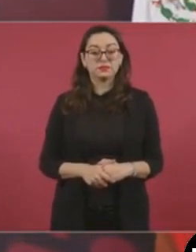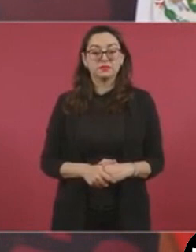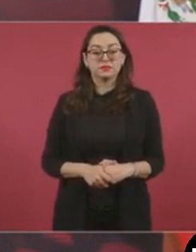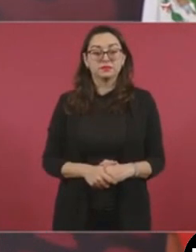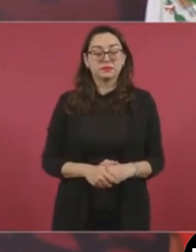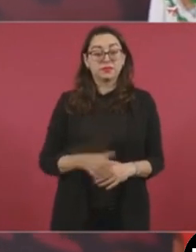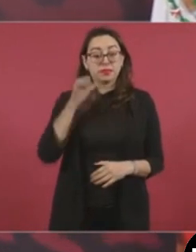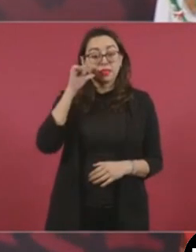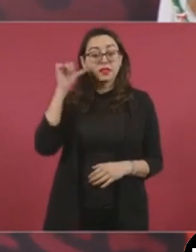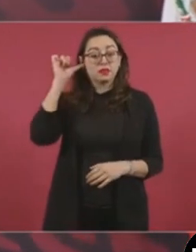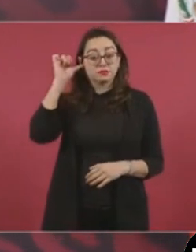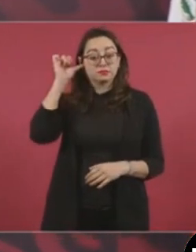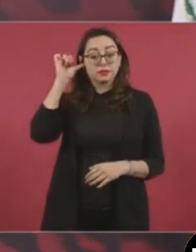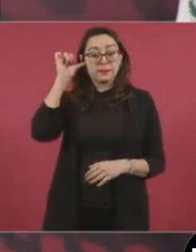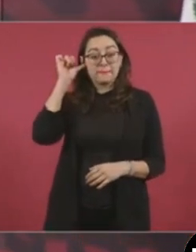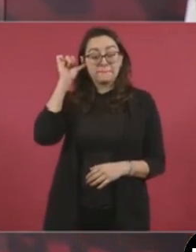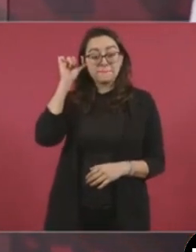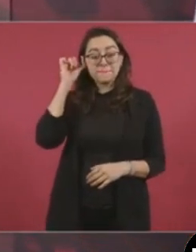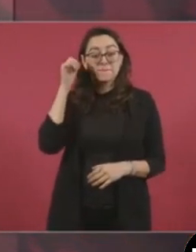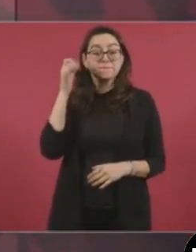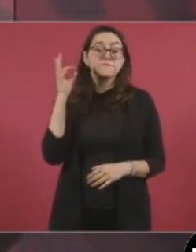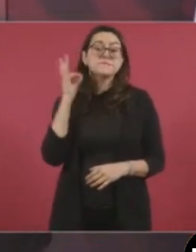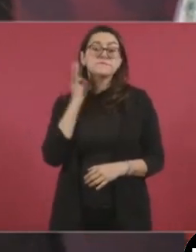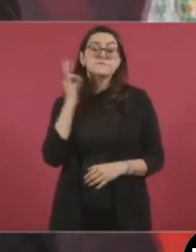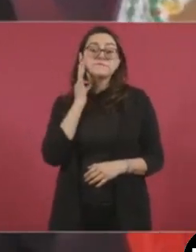la Fiscalía sacó un comunicado.